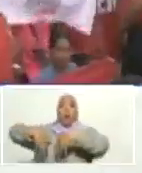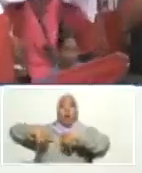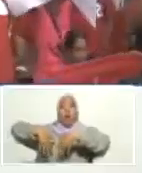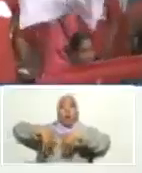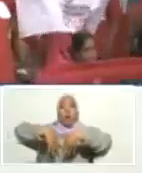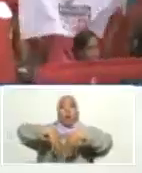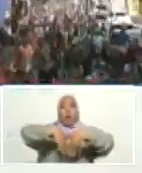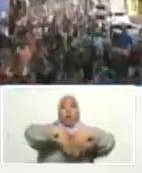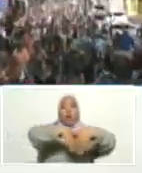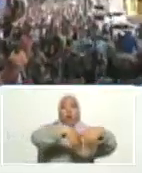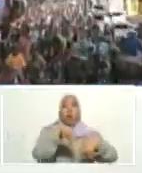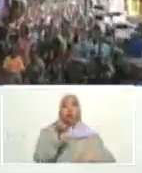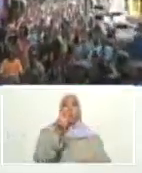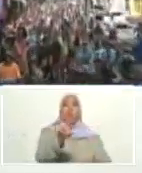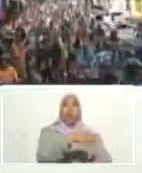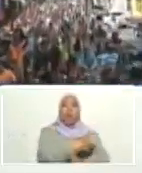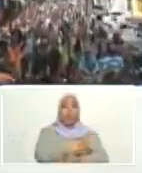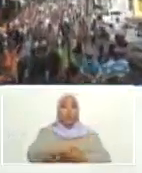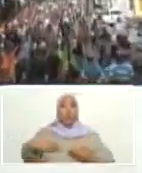por millones.